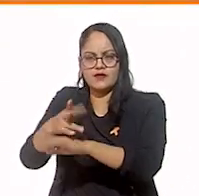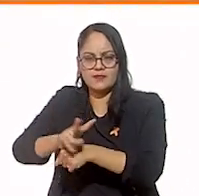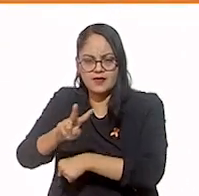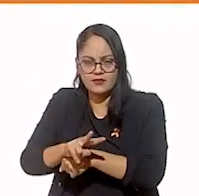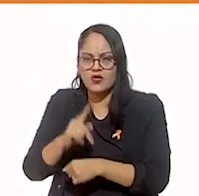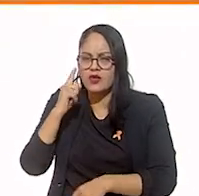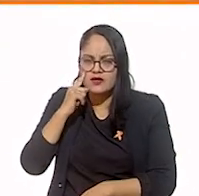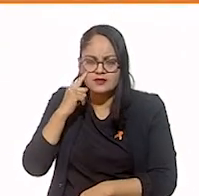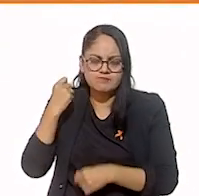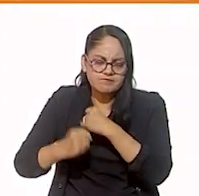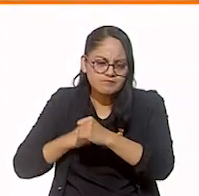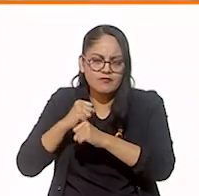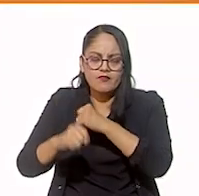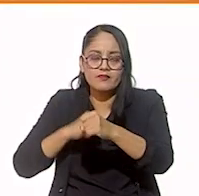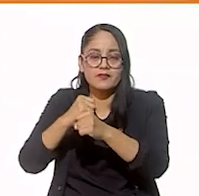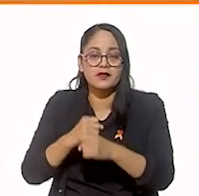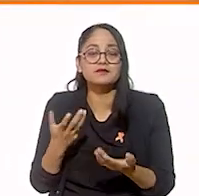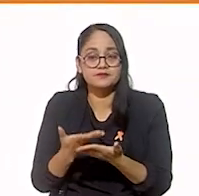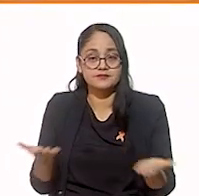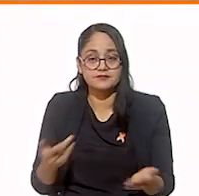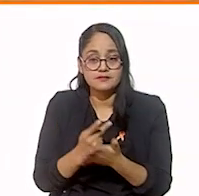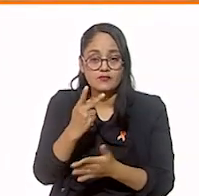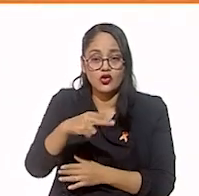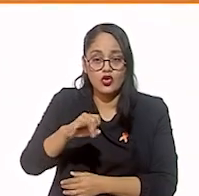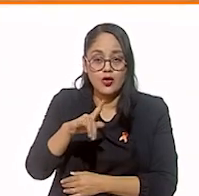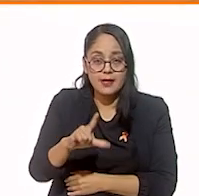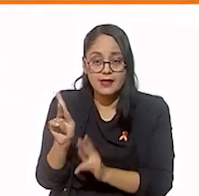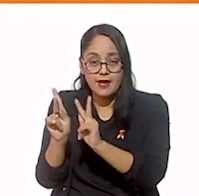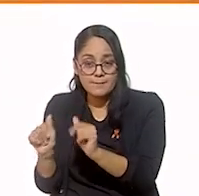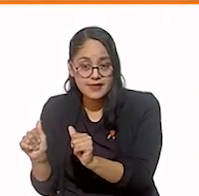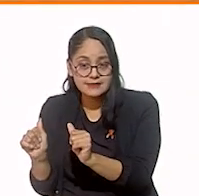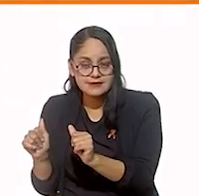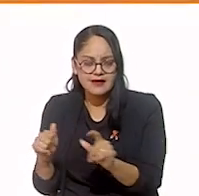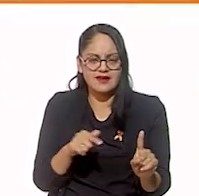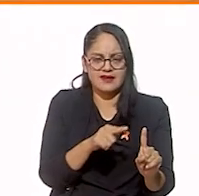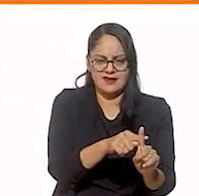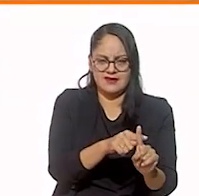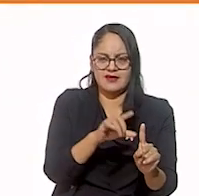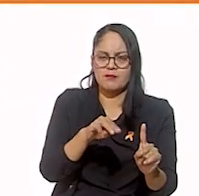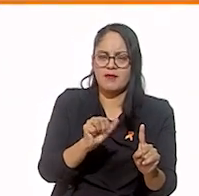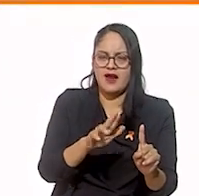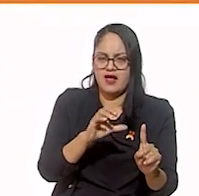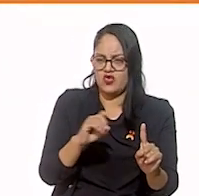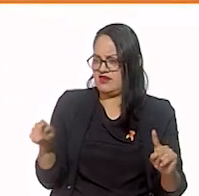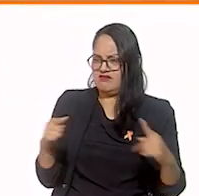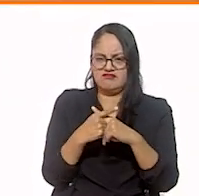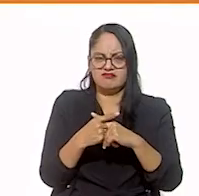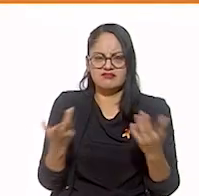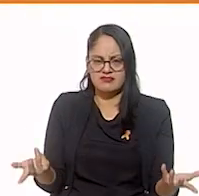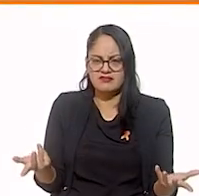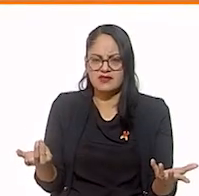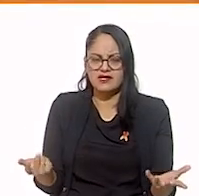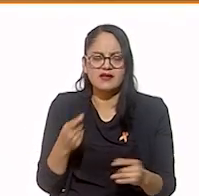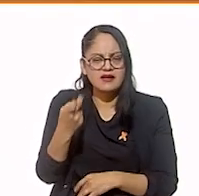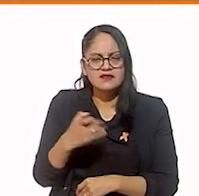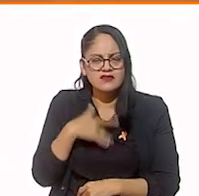países en los últimos años, ¿no? Entonces creo que cuando hablamos de Nobel de la Paz y María Corina Machado estamos hablando de conceptos contradictorios y de conceptos, digamos, que no tienen